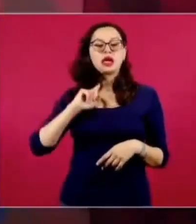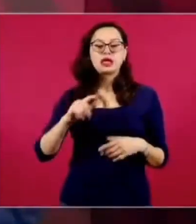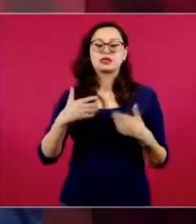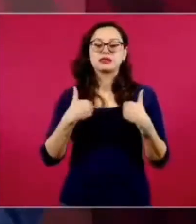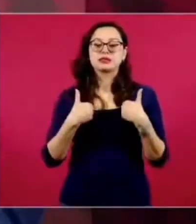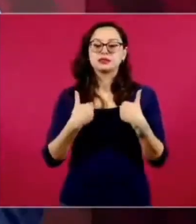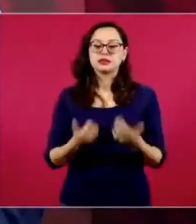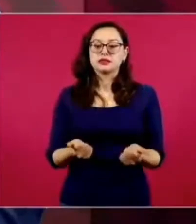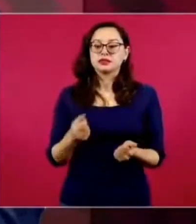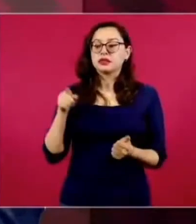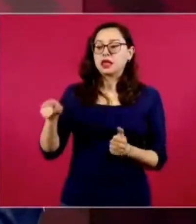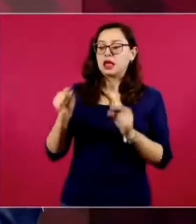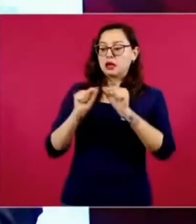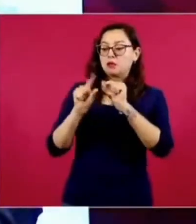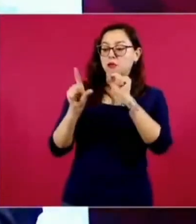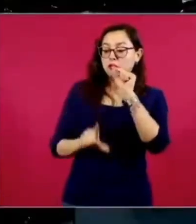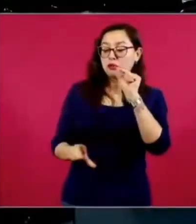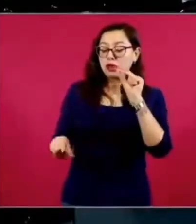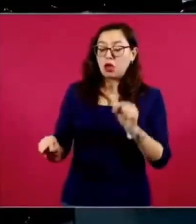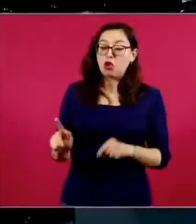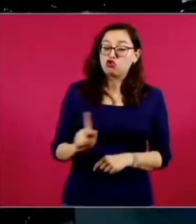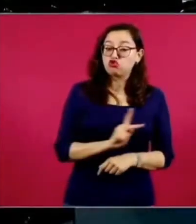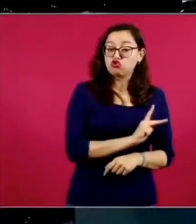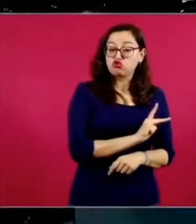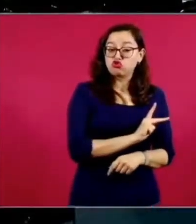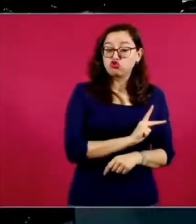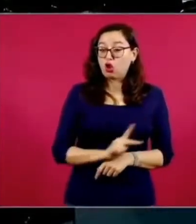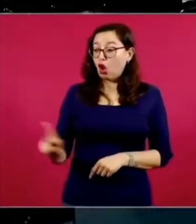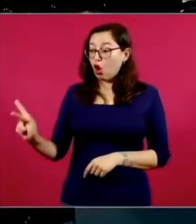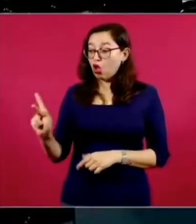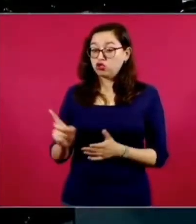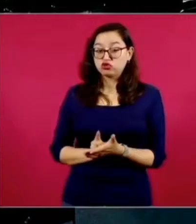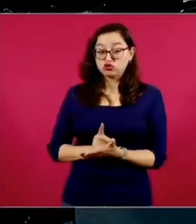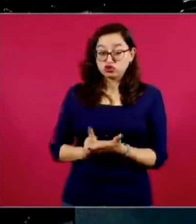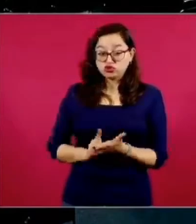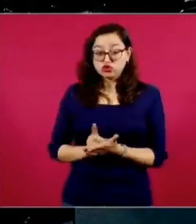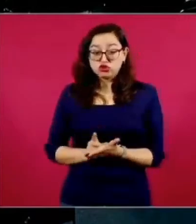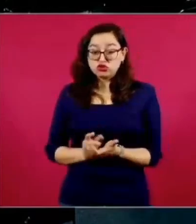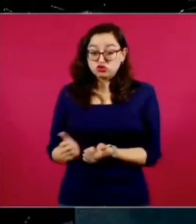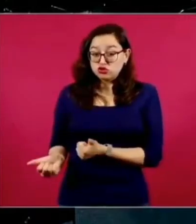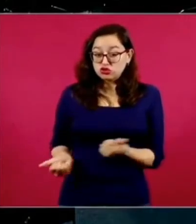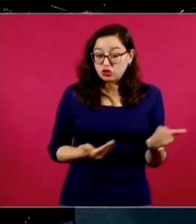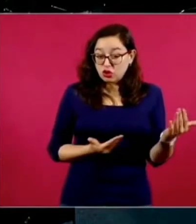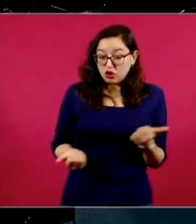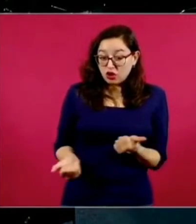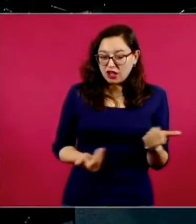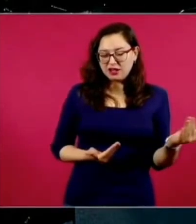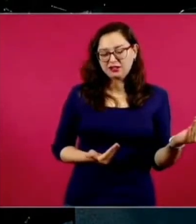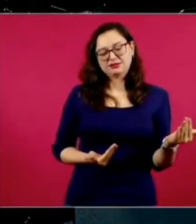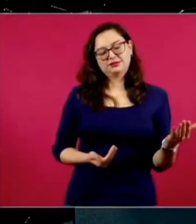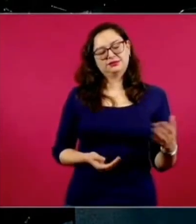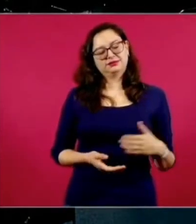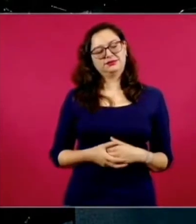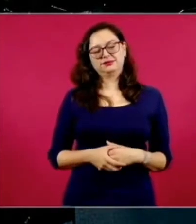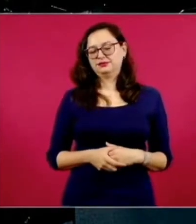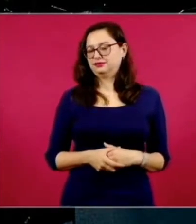es un país que les envía, como dicen algunos, ¿no?